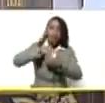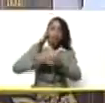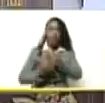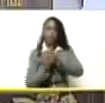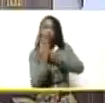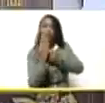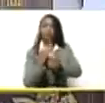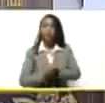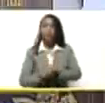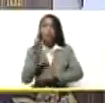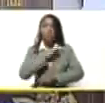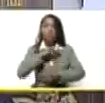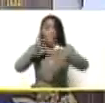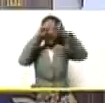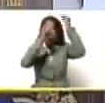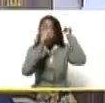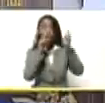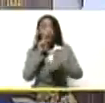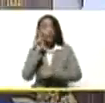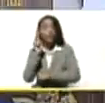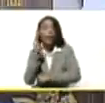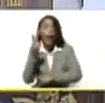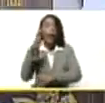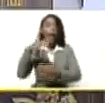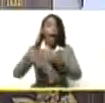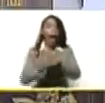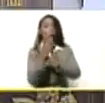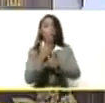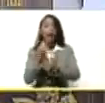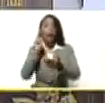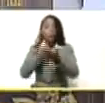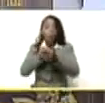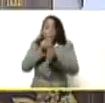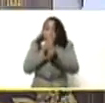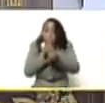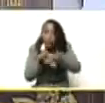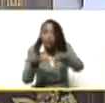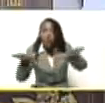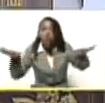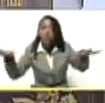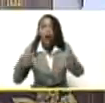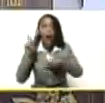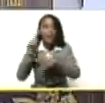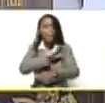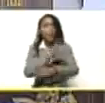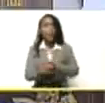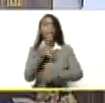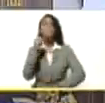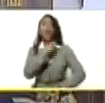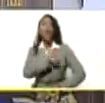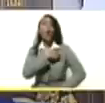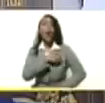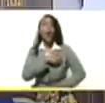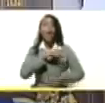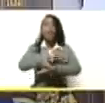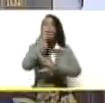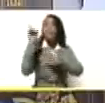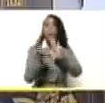señores embajadores el alba peak y se extiende el alba un poder moral diplomático